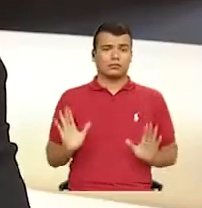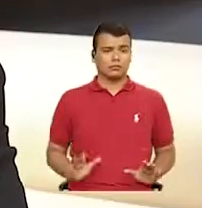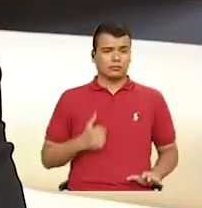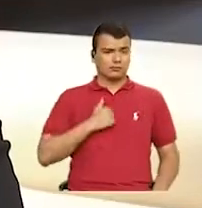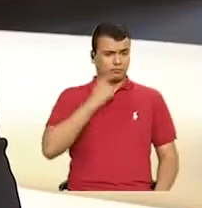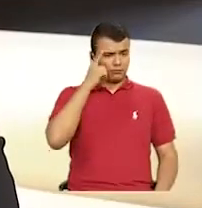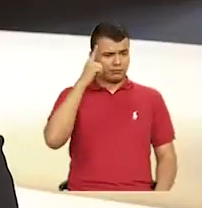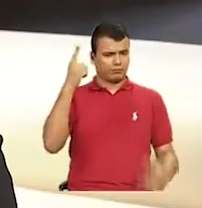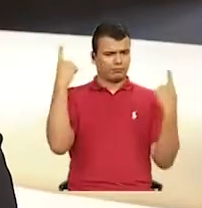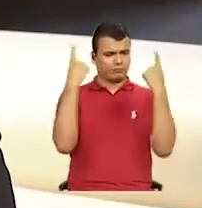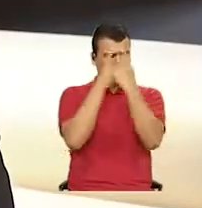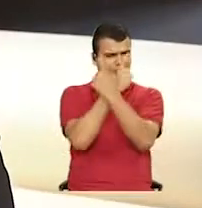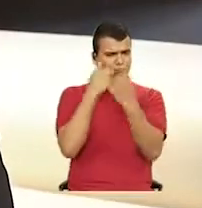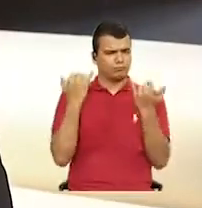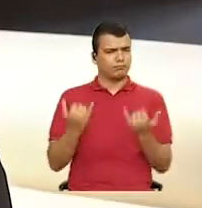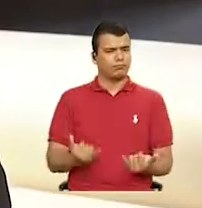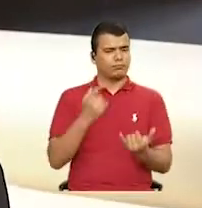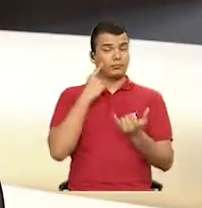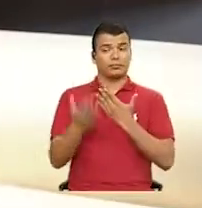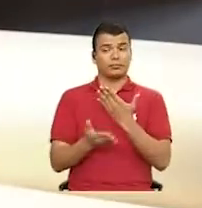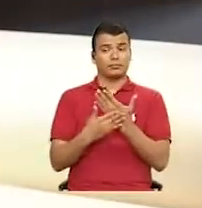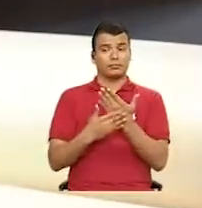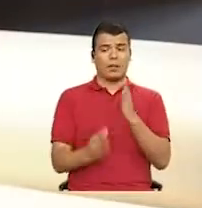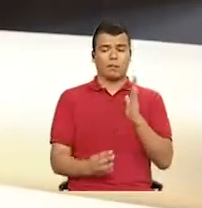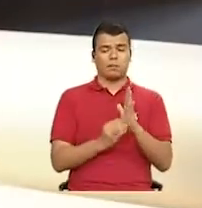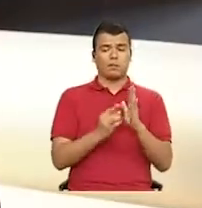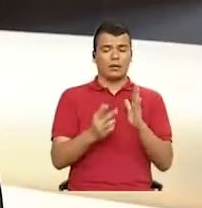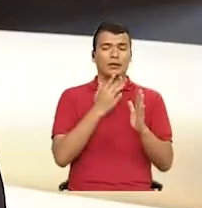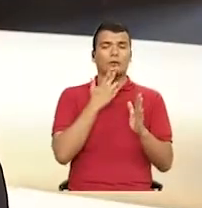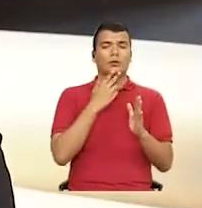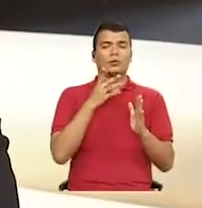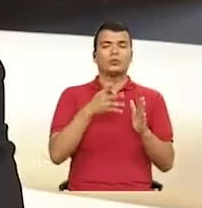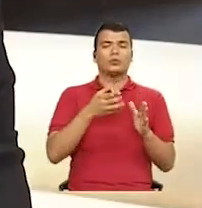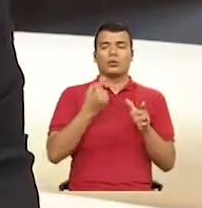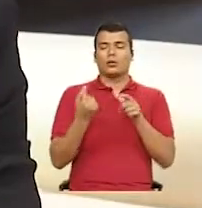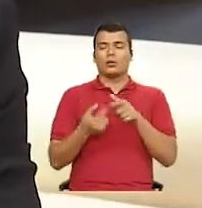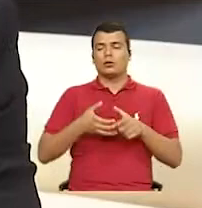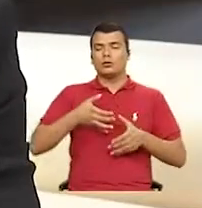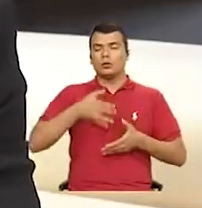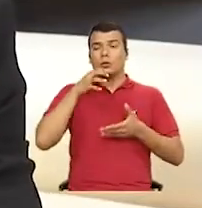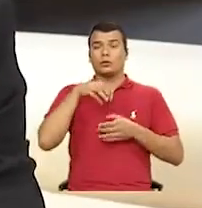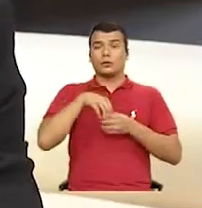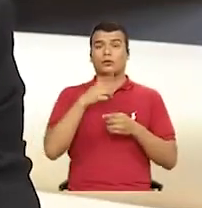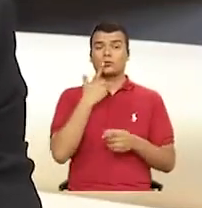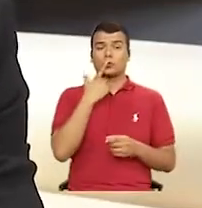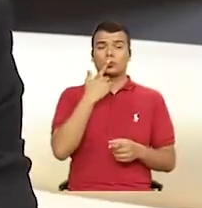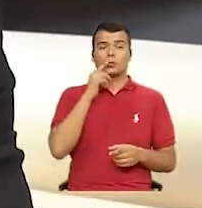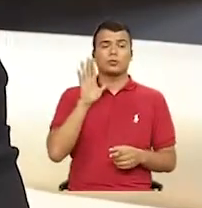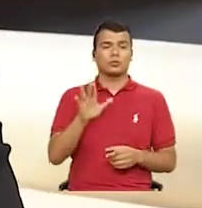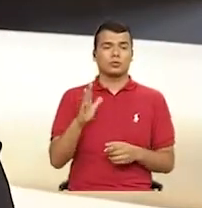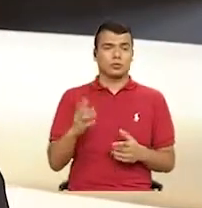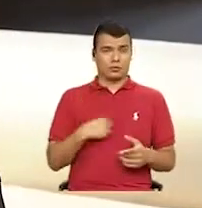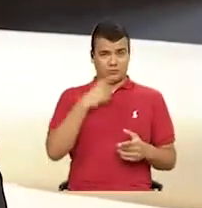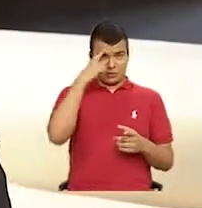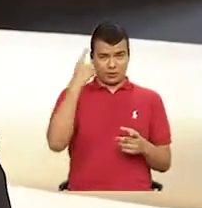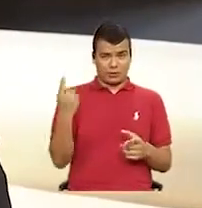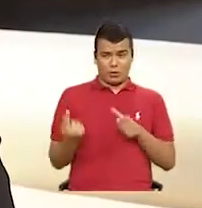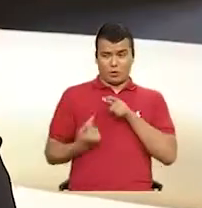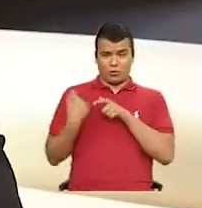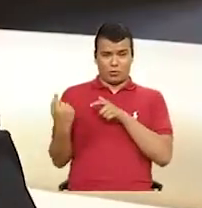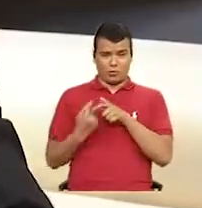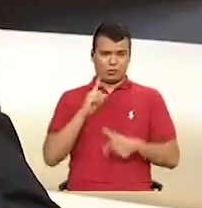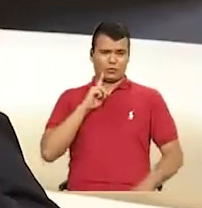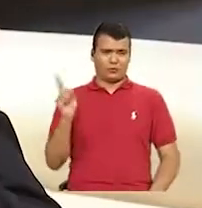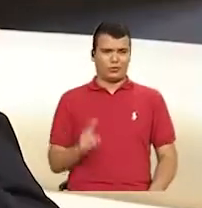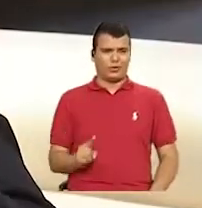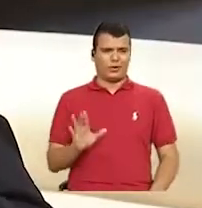te fijas, actualmente tiene que decir que es una bebida con sabor a lulo, porque eso está prohibido, okay. que diga que es un jugo, porque realmente no es